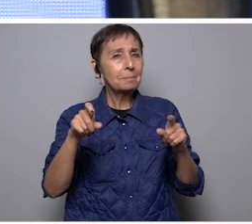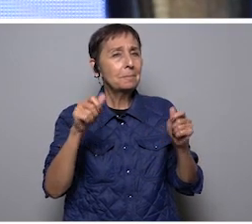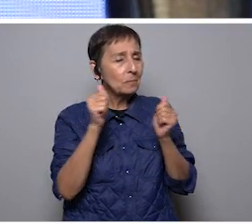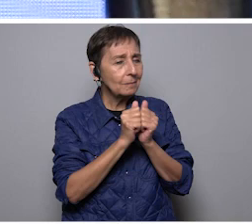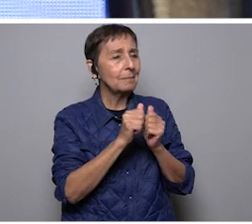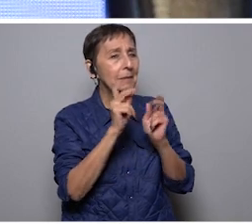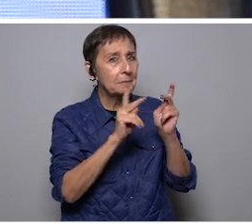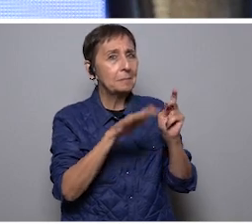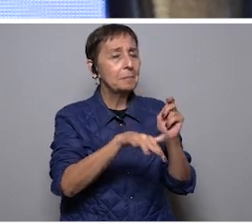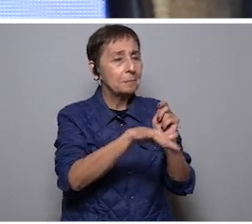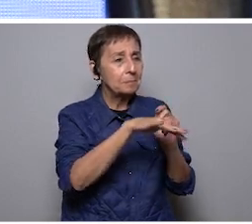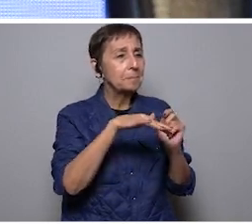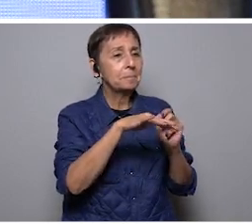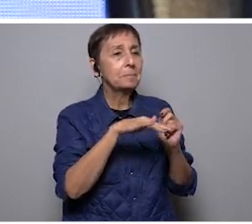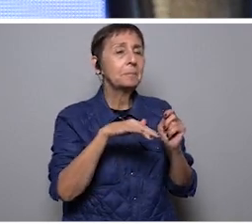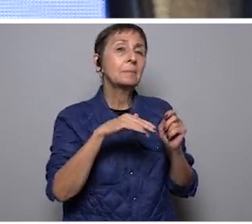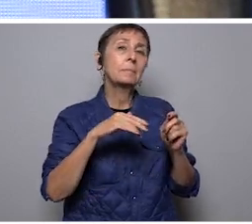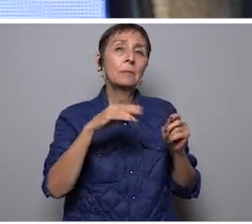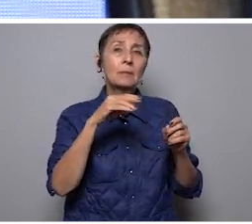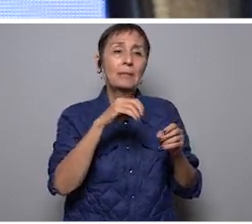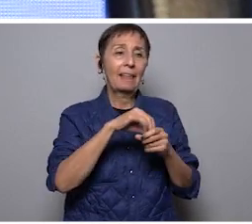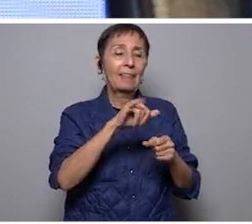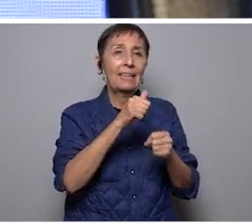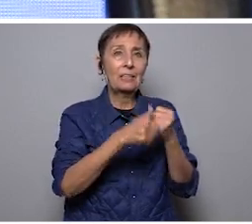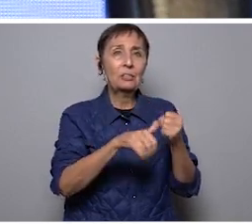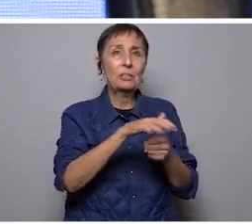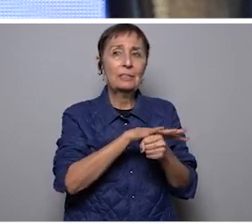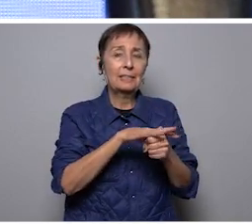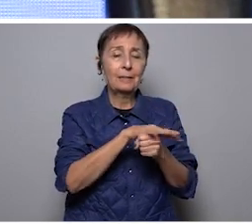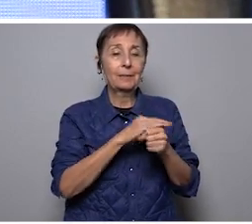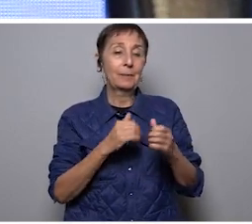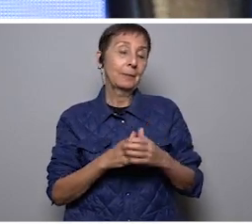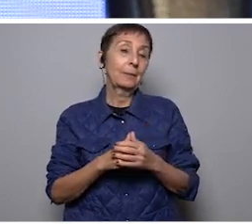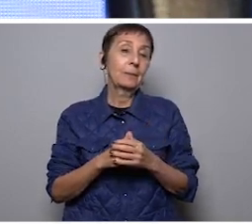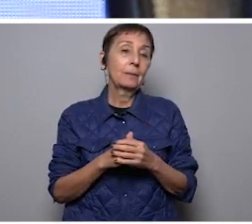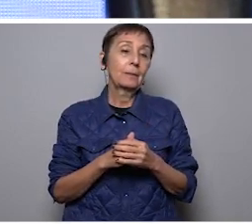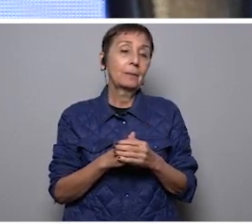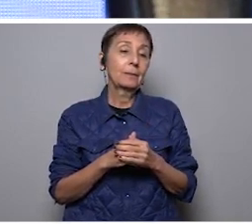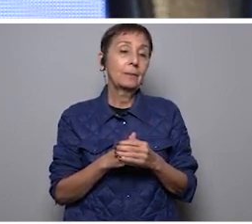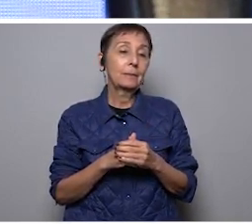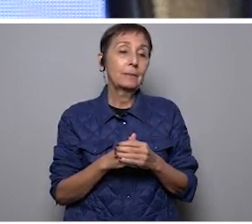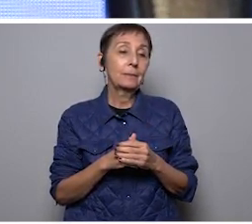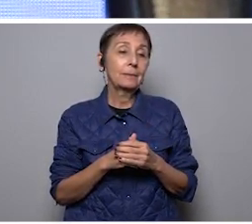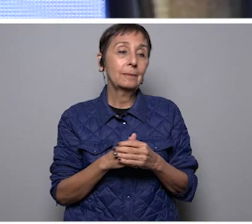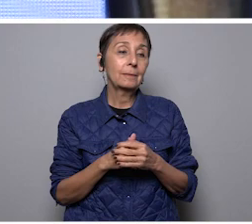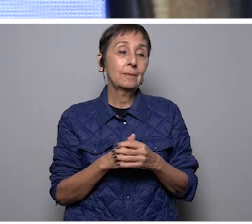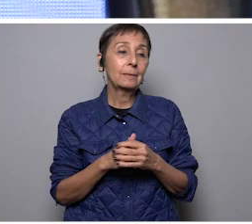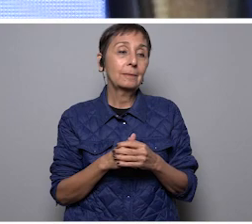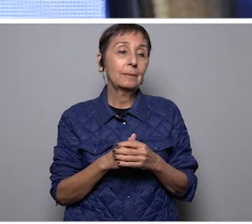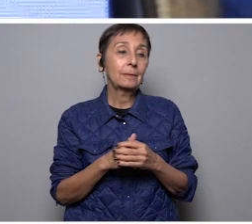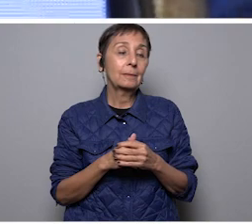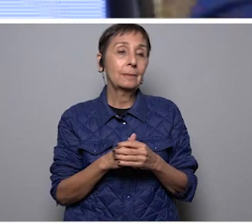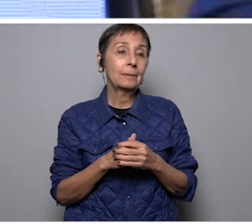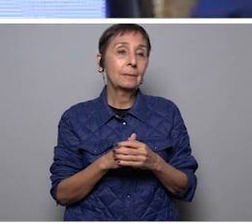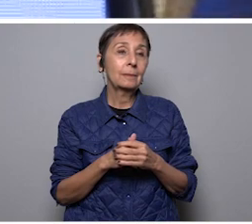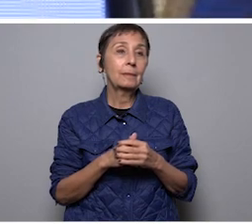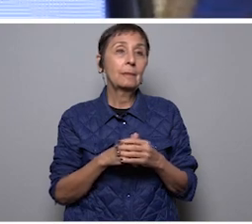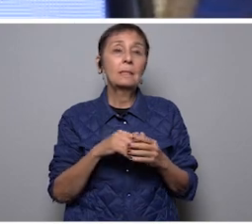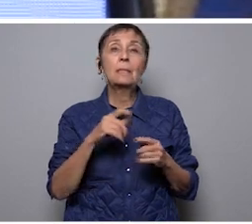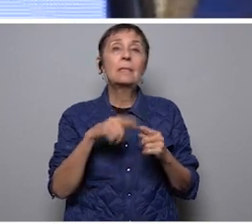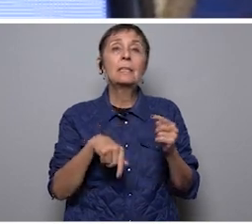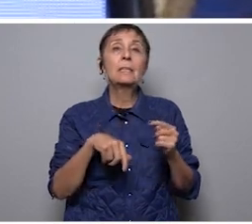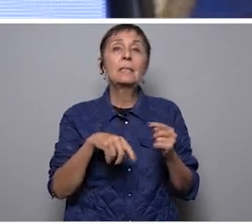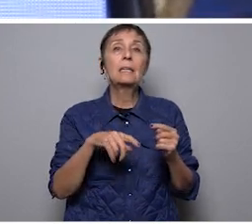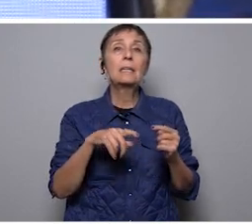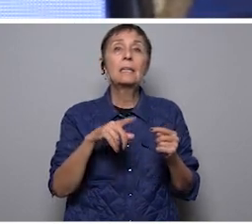financieros no de cada lado de arriba hacia abajo y de abajo hacia arriba como sea que lo conciban Cómo conectar los dos mundos que que Cuál es el